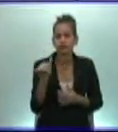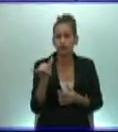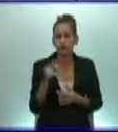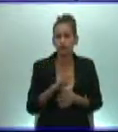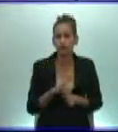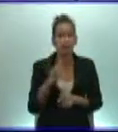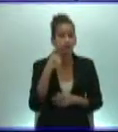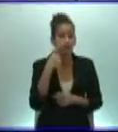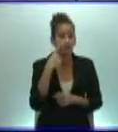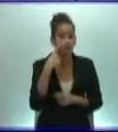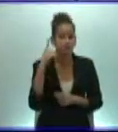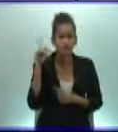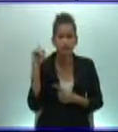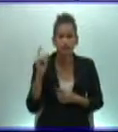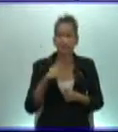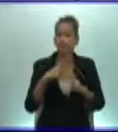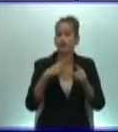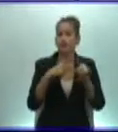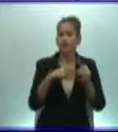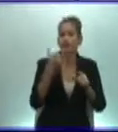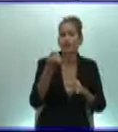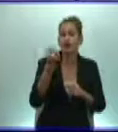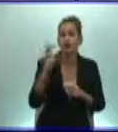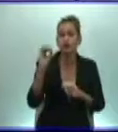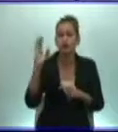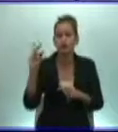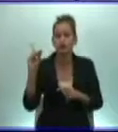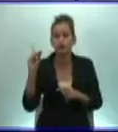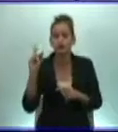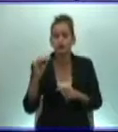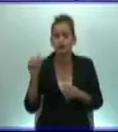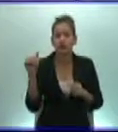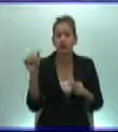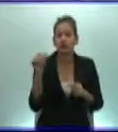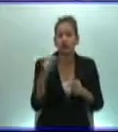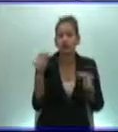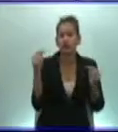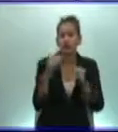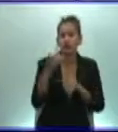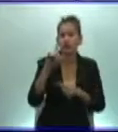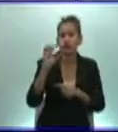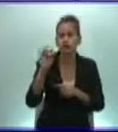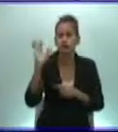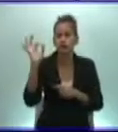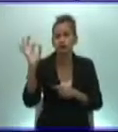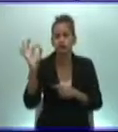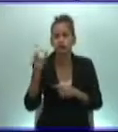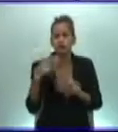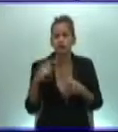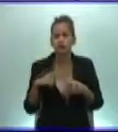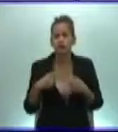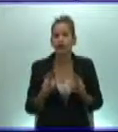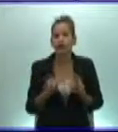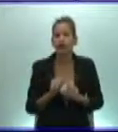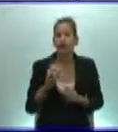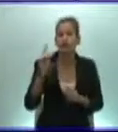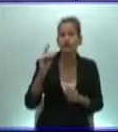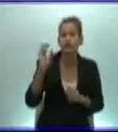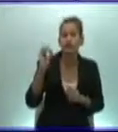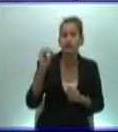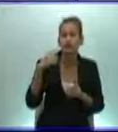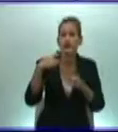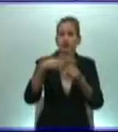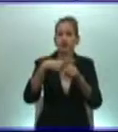ustedes encontraron que el ángulo AOD es igual a 90 grados por ser de O perpendicular a